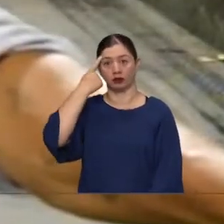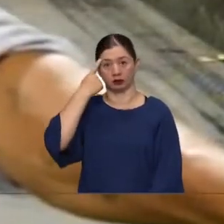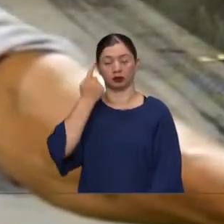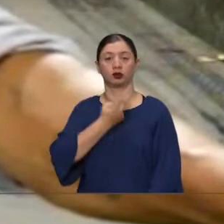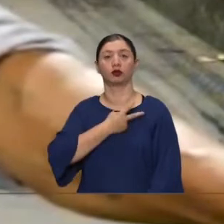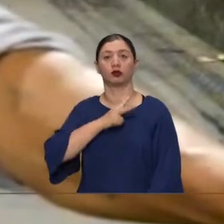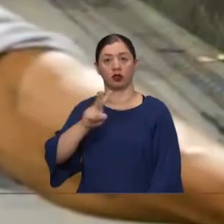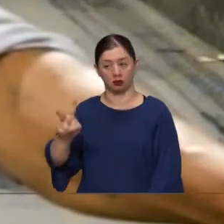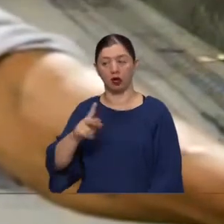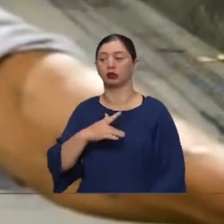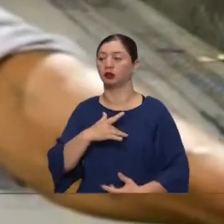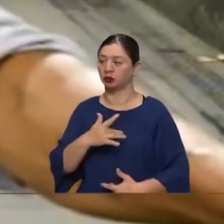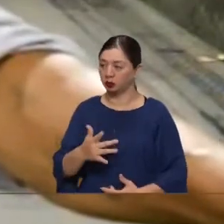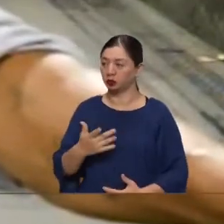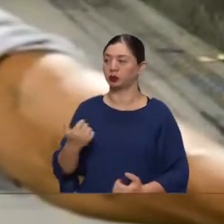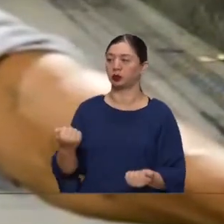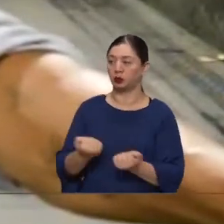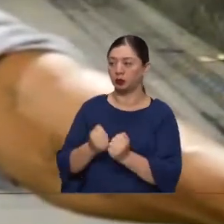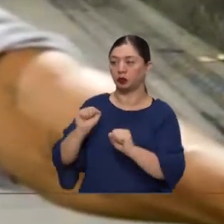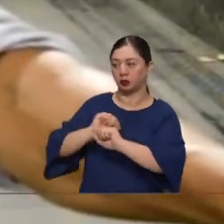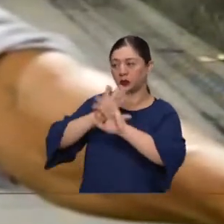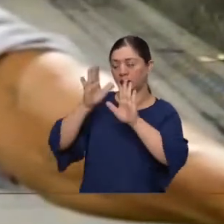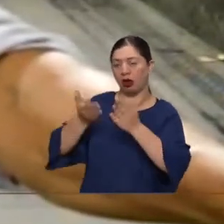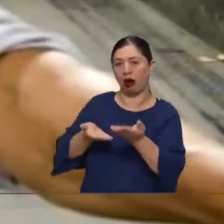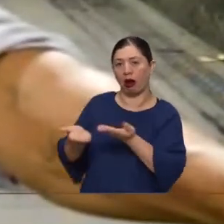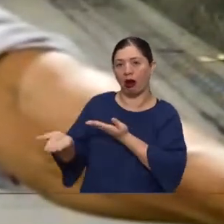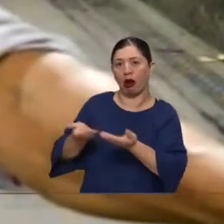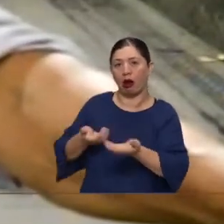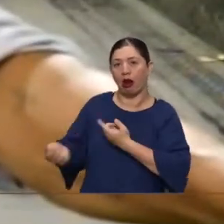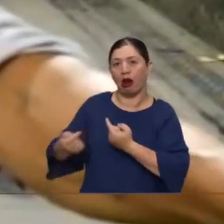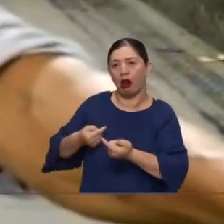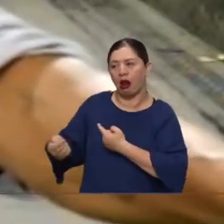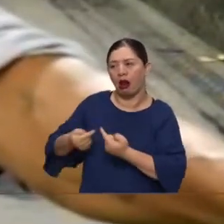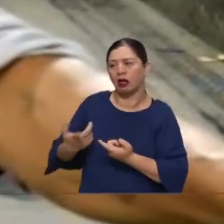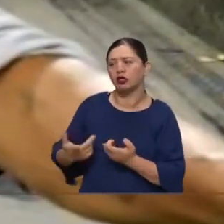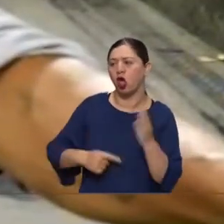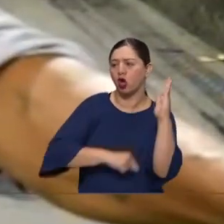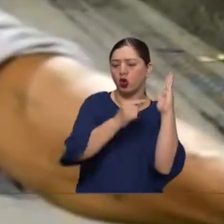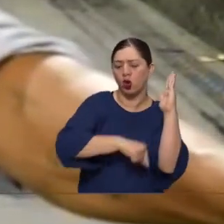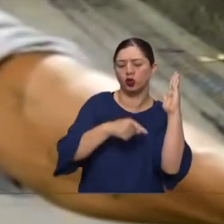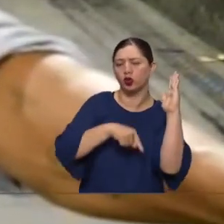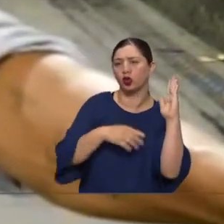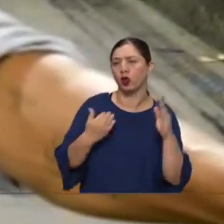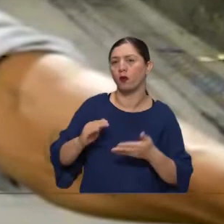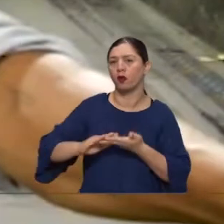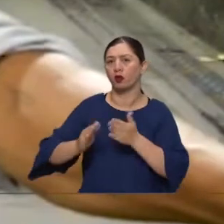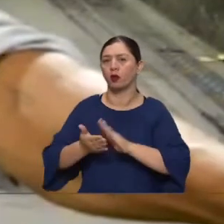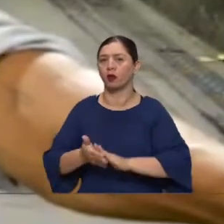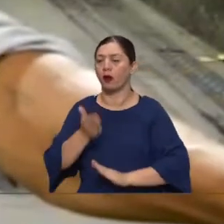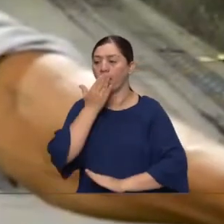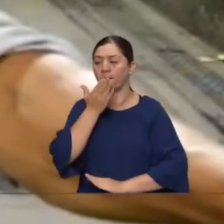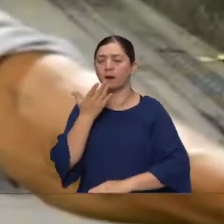departamento, se aclaró con el departamento jurídico lo que tiene que ver con la contratación con las comunidades indígenas